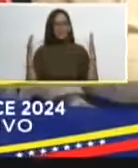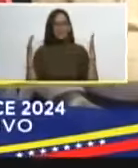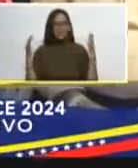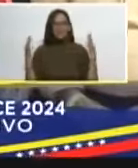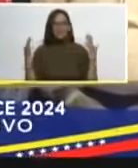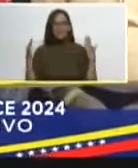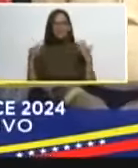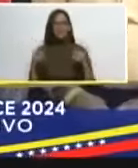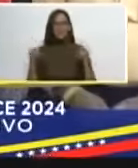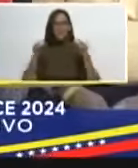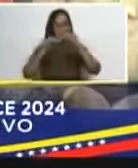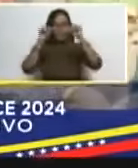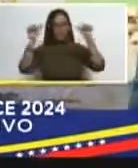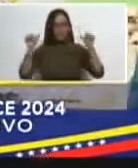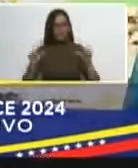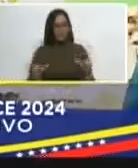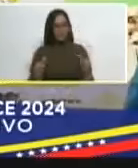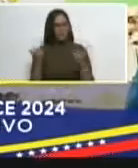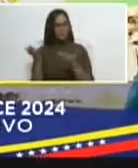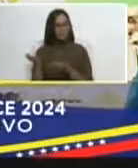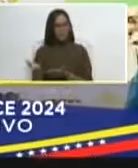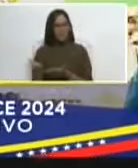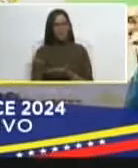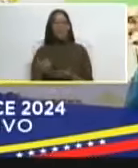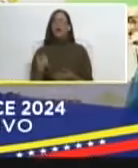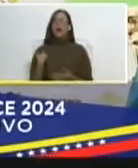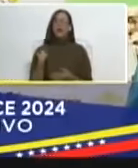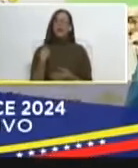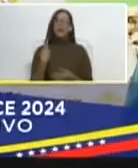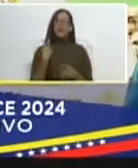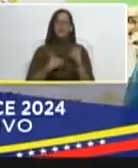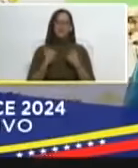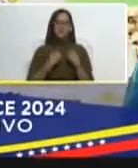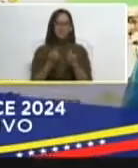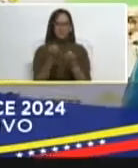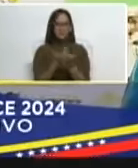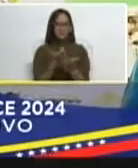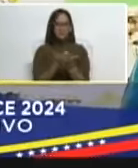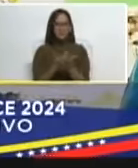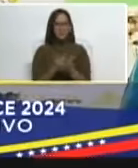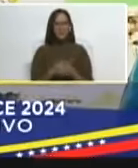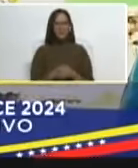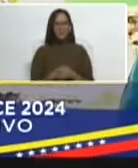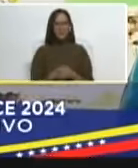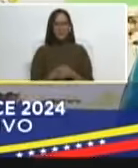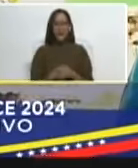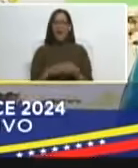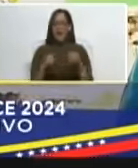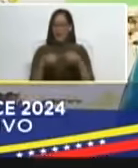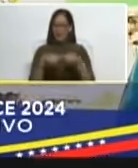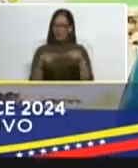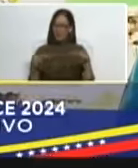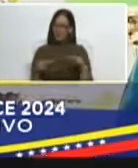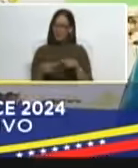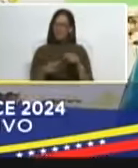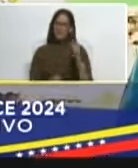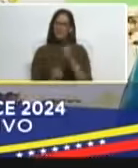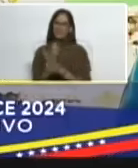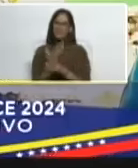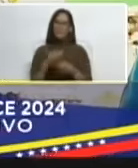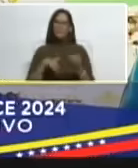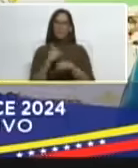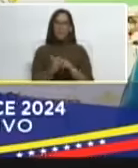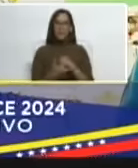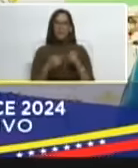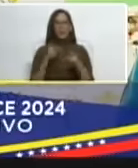marco se da el primer miércoles de economía, en el marco del lanzamiento del Plan